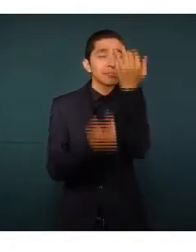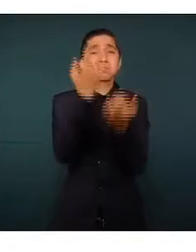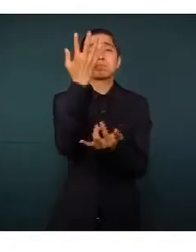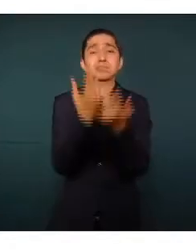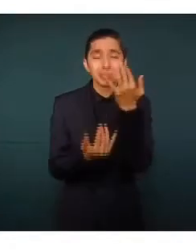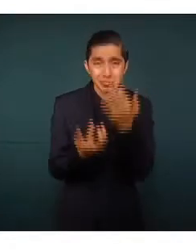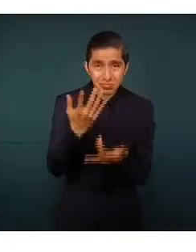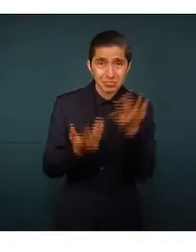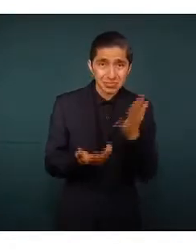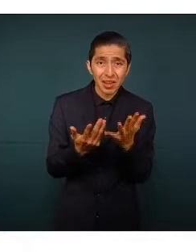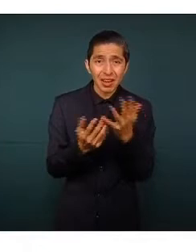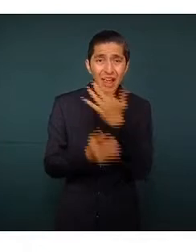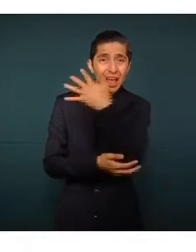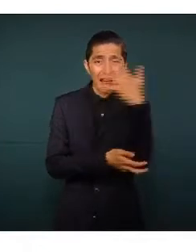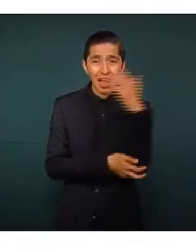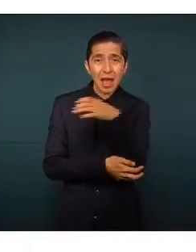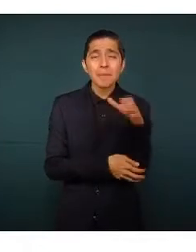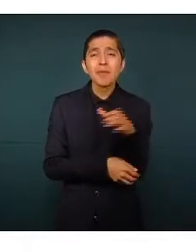2